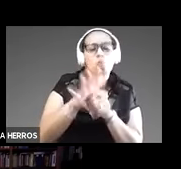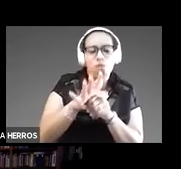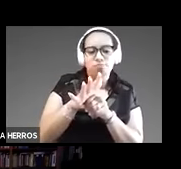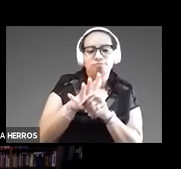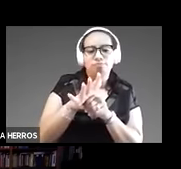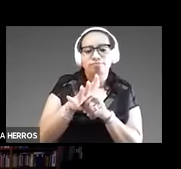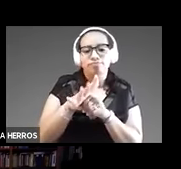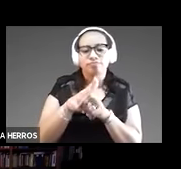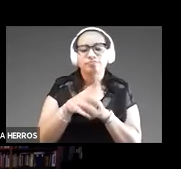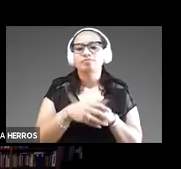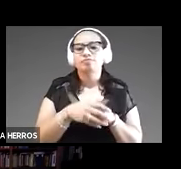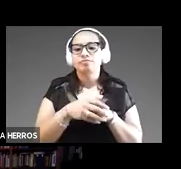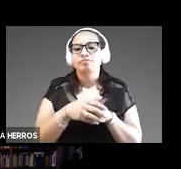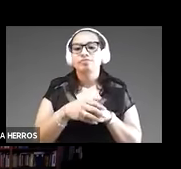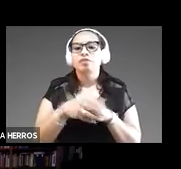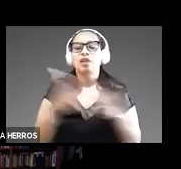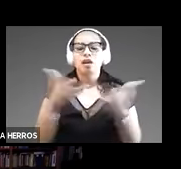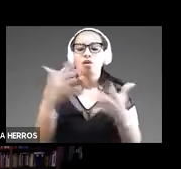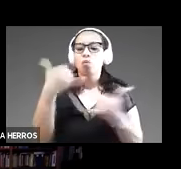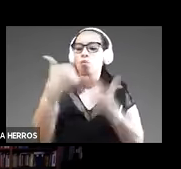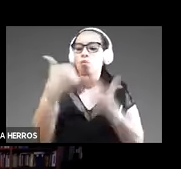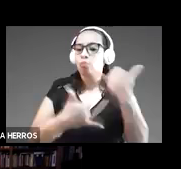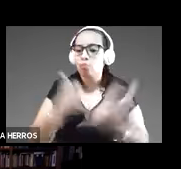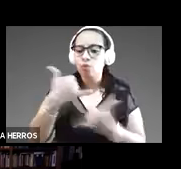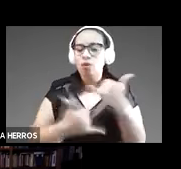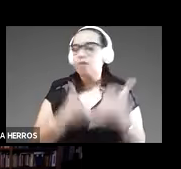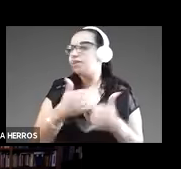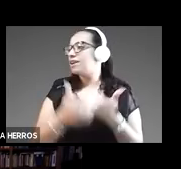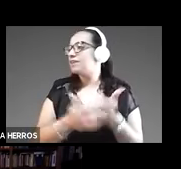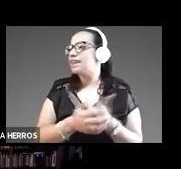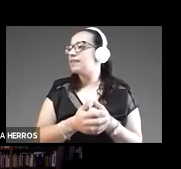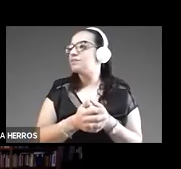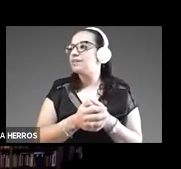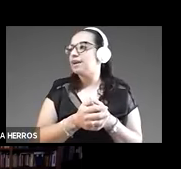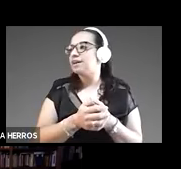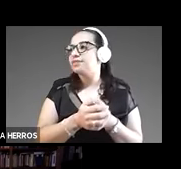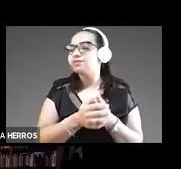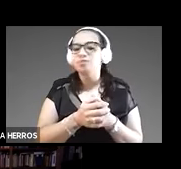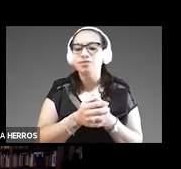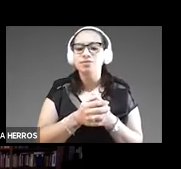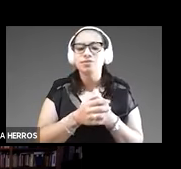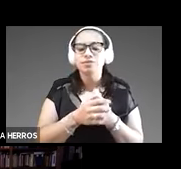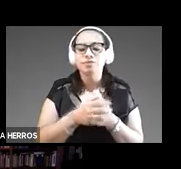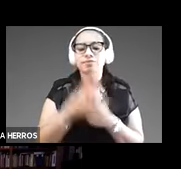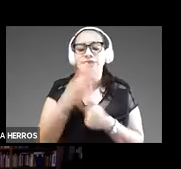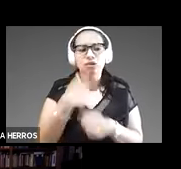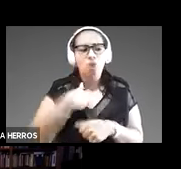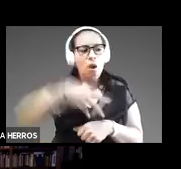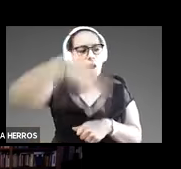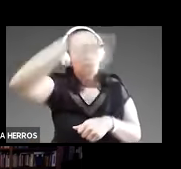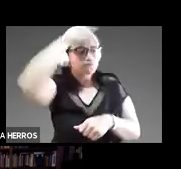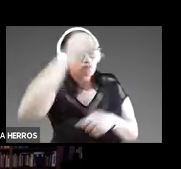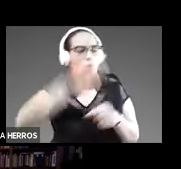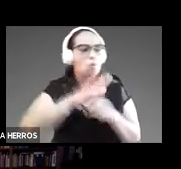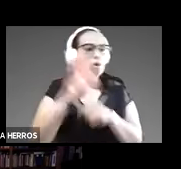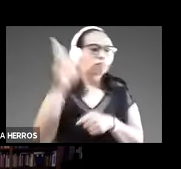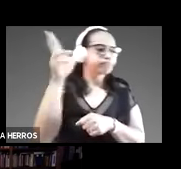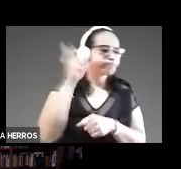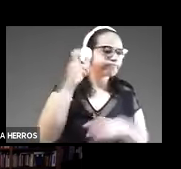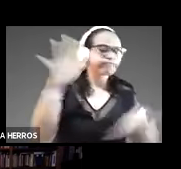¿no? De hacer un juego entre mi experiencia de vida con lo que estoy aprendiendo, con lo que estoy escuchando y con lo que estoy